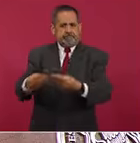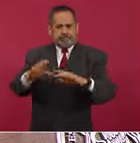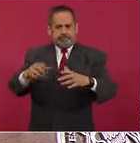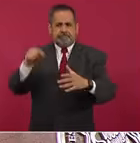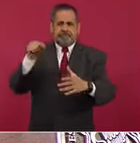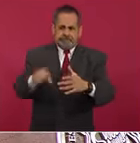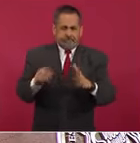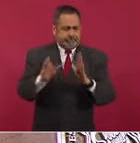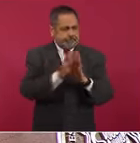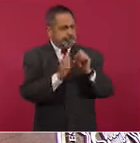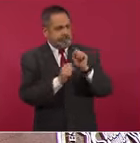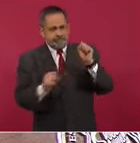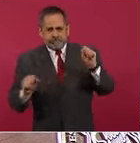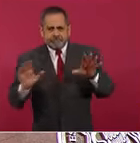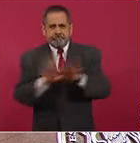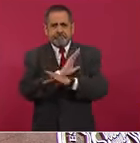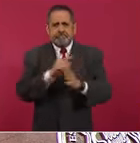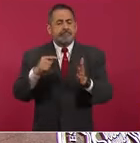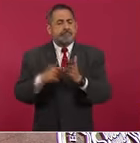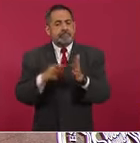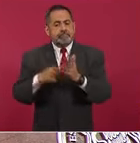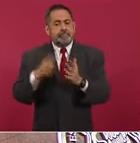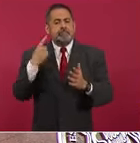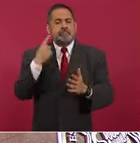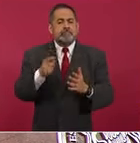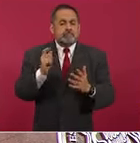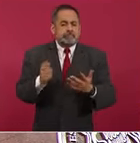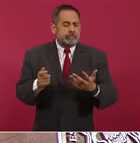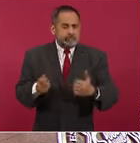a la Constitución para